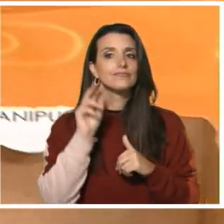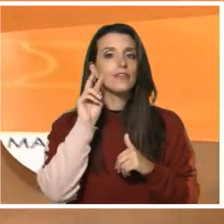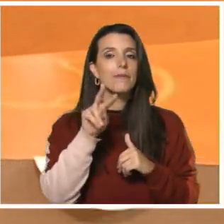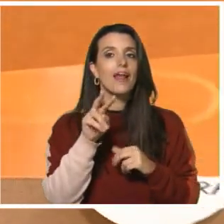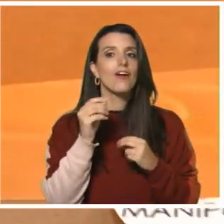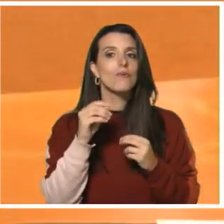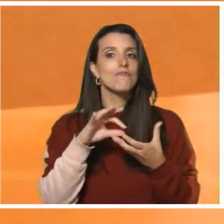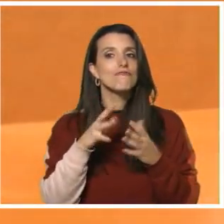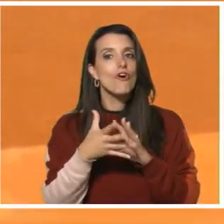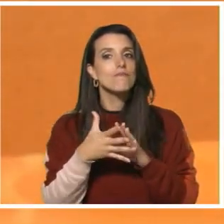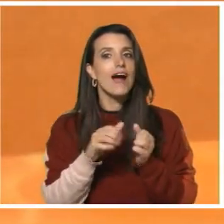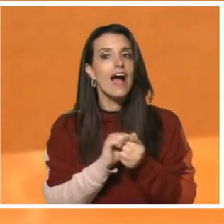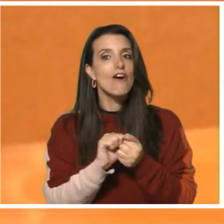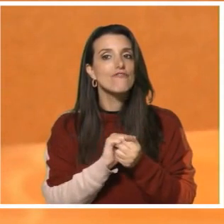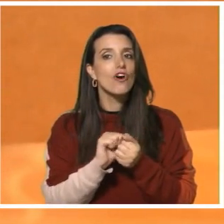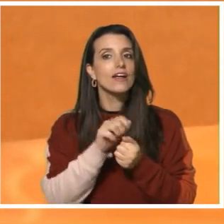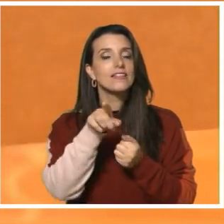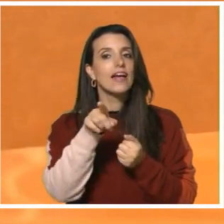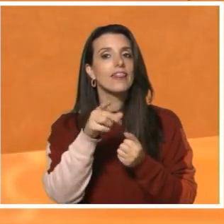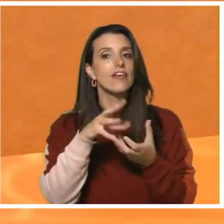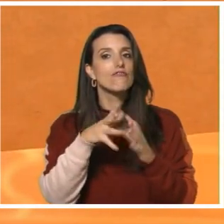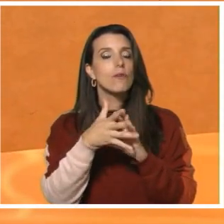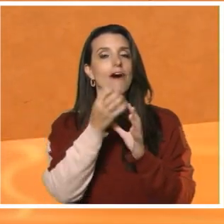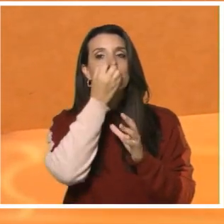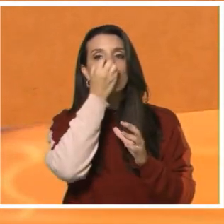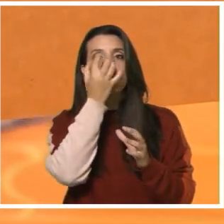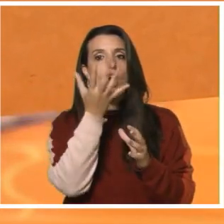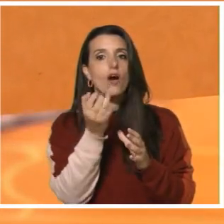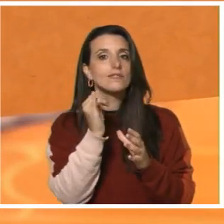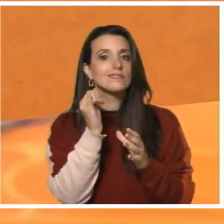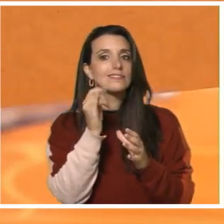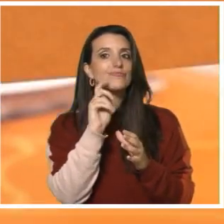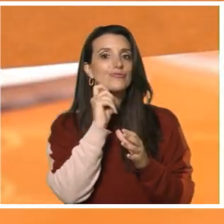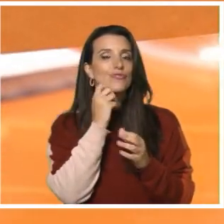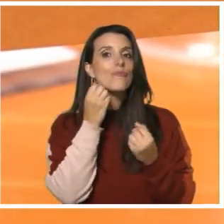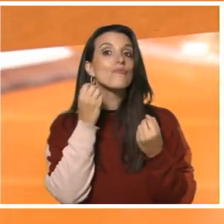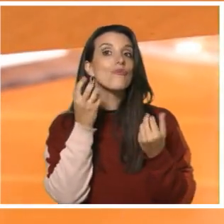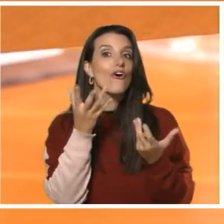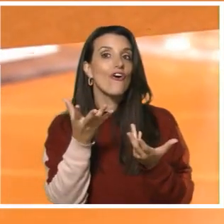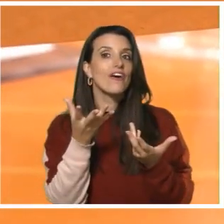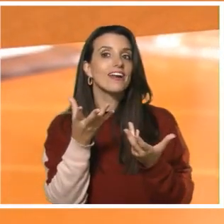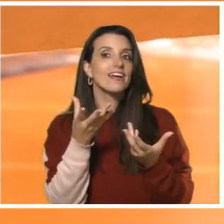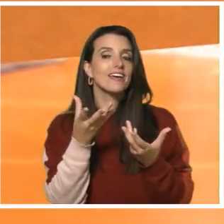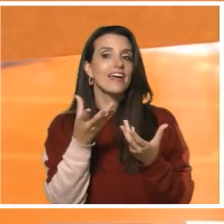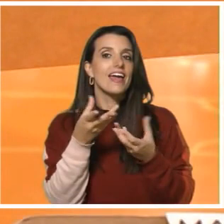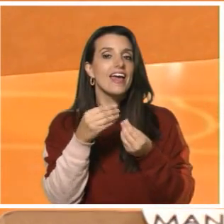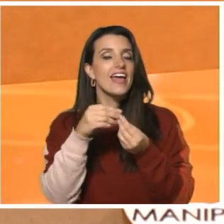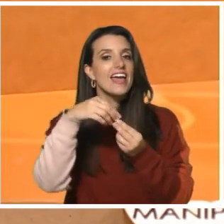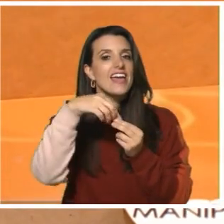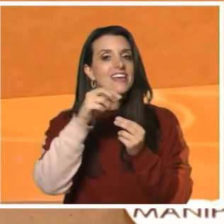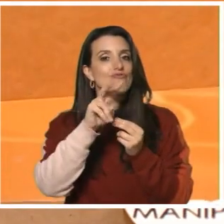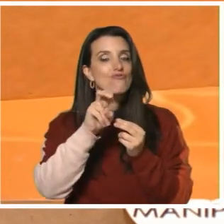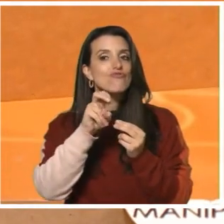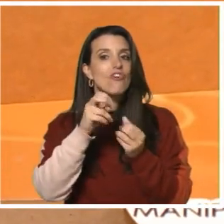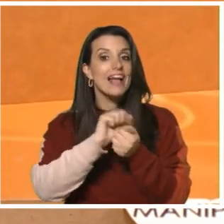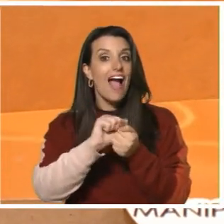esa, ¿no? Con forma de rosa, de planta. Sí, lo que está bueno porque están en base a hierbas y el